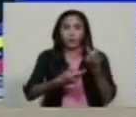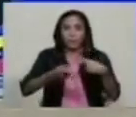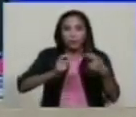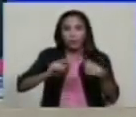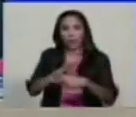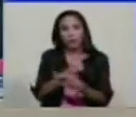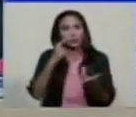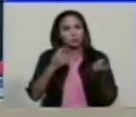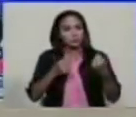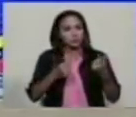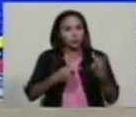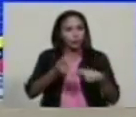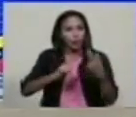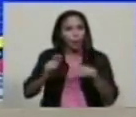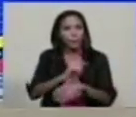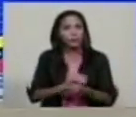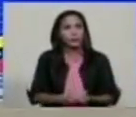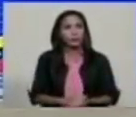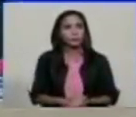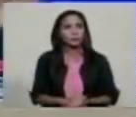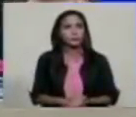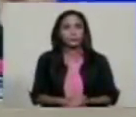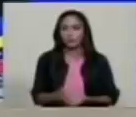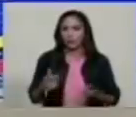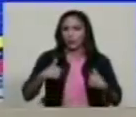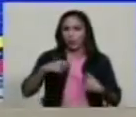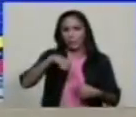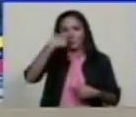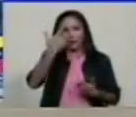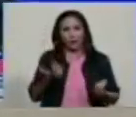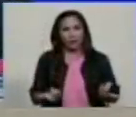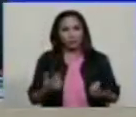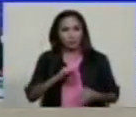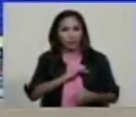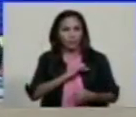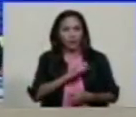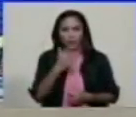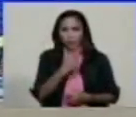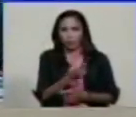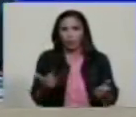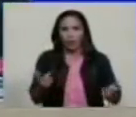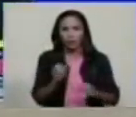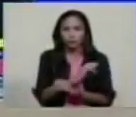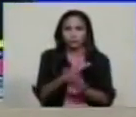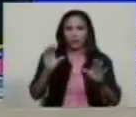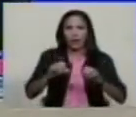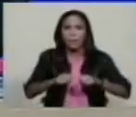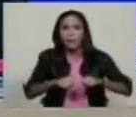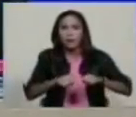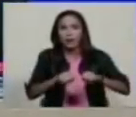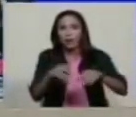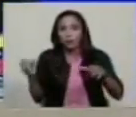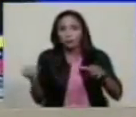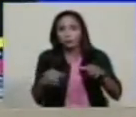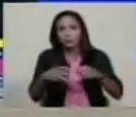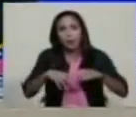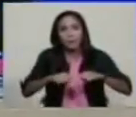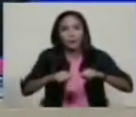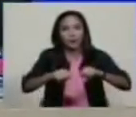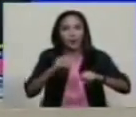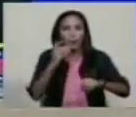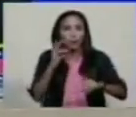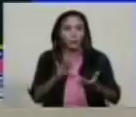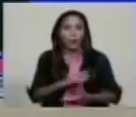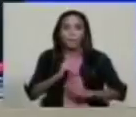del mercado. No me da pena ni miedo hablar del mercado. Y ser los mejores en el